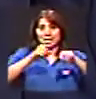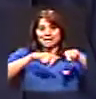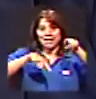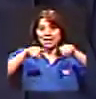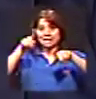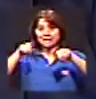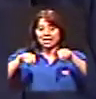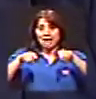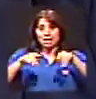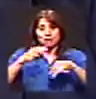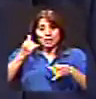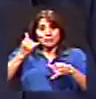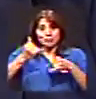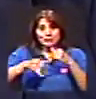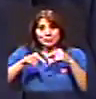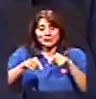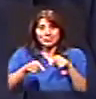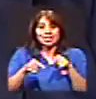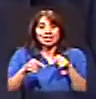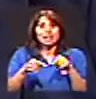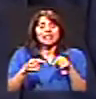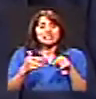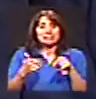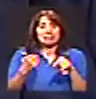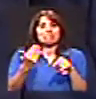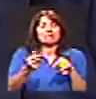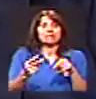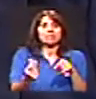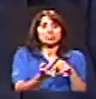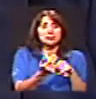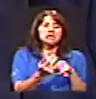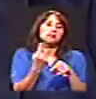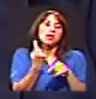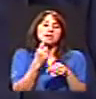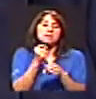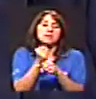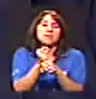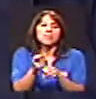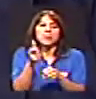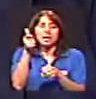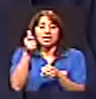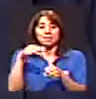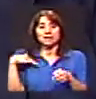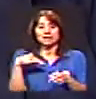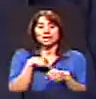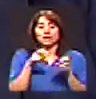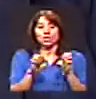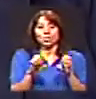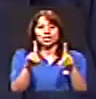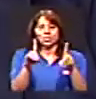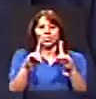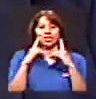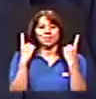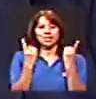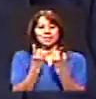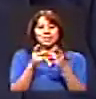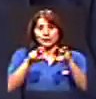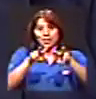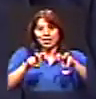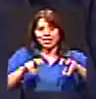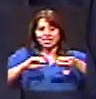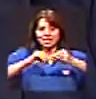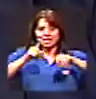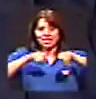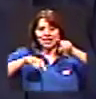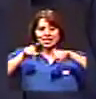inmediatamente después, solamente tuve un paso relámpago por el Ministerio de Educación en el Departamento de Análisis